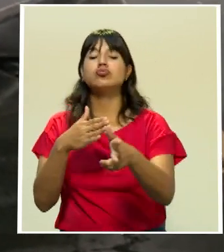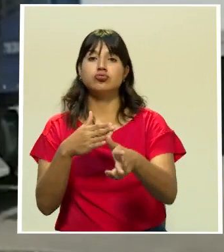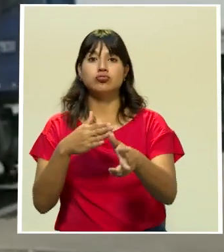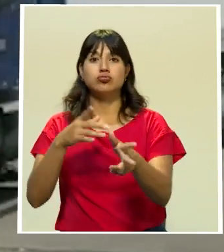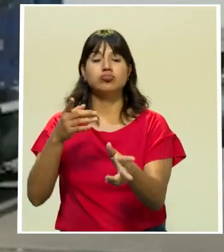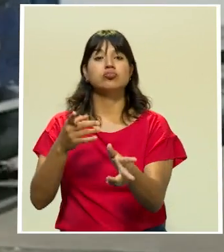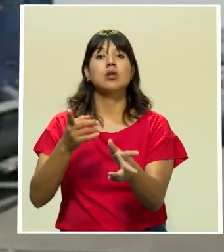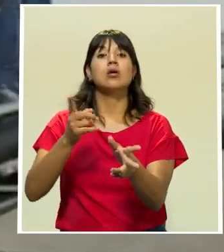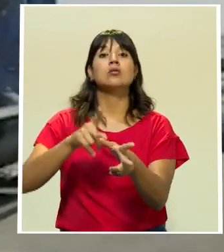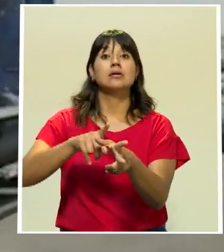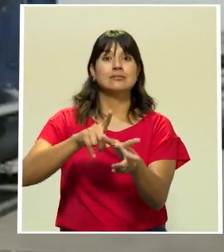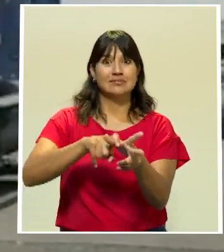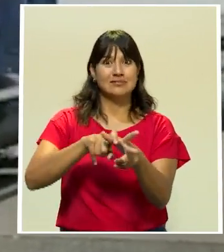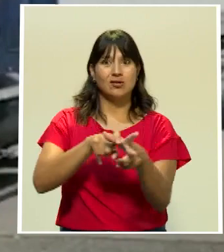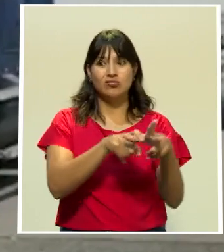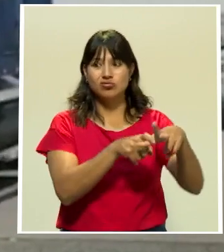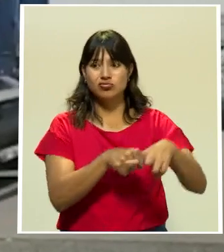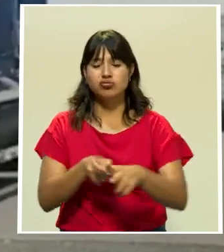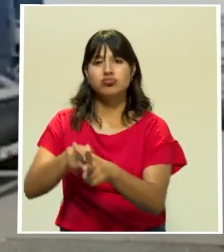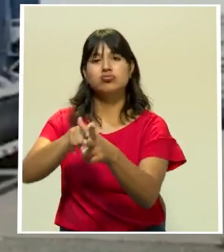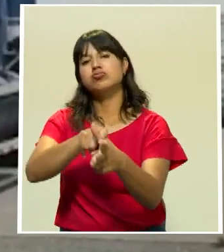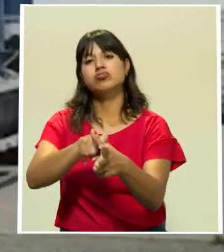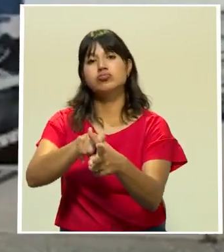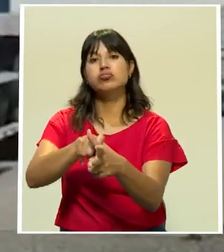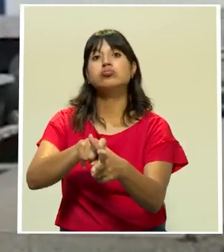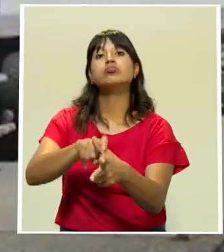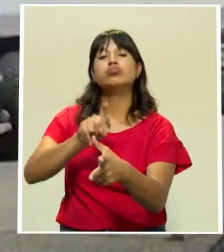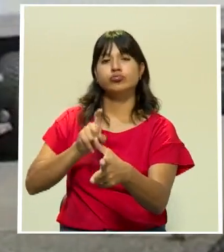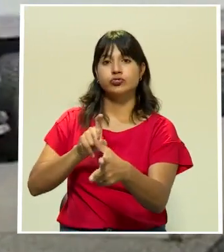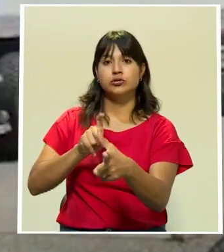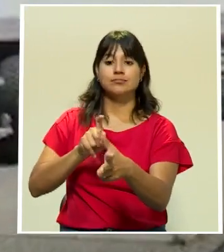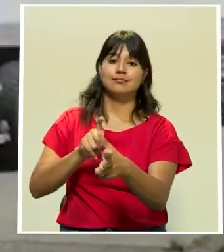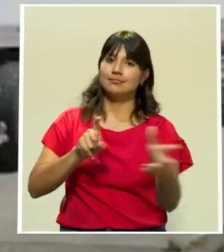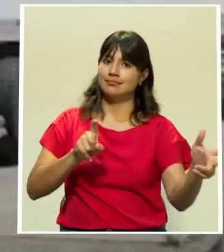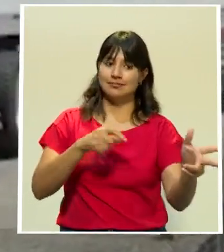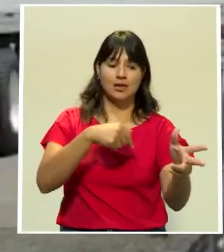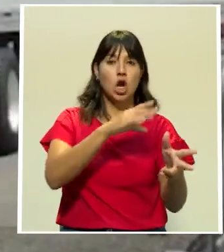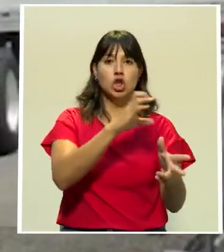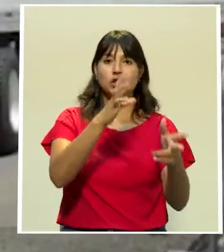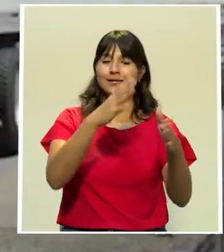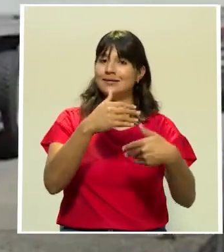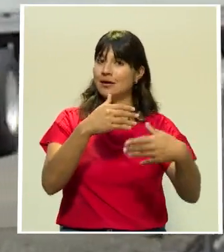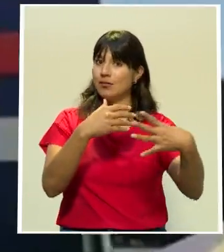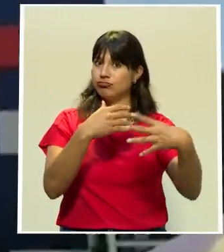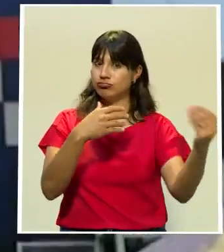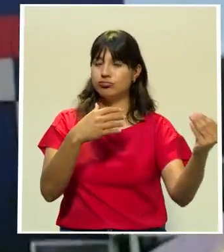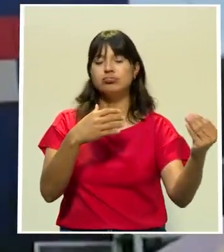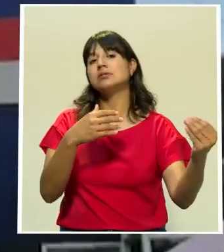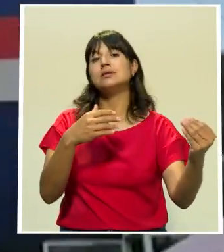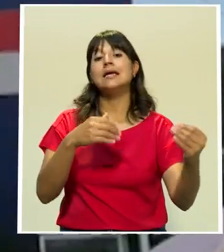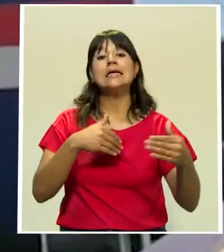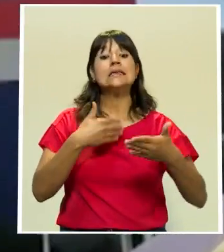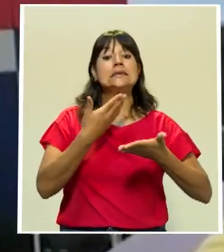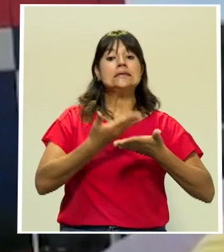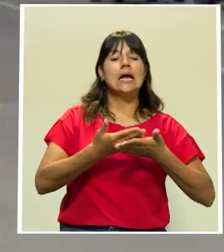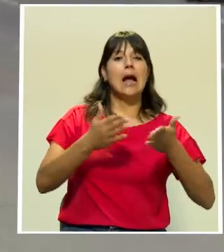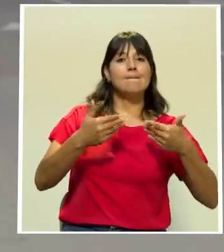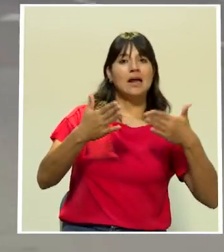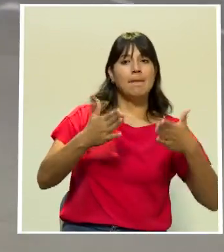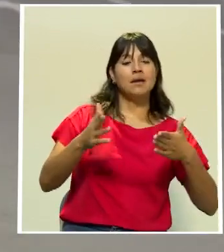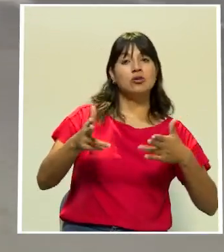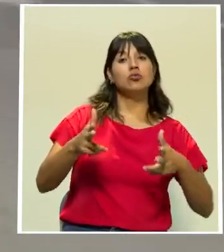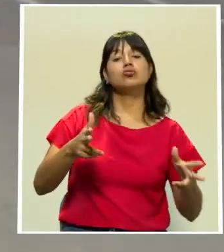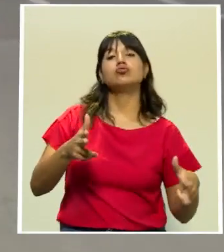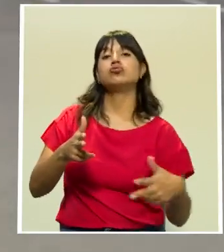supuesto mandatario de aduana de Panamá y estuvo reunido en el BON panameño y hizo que eso